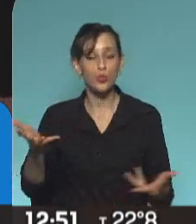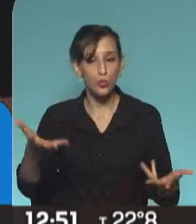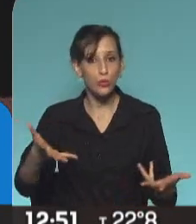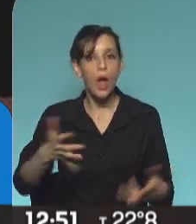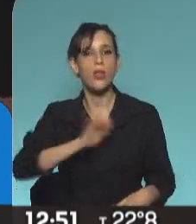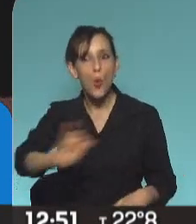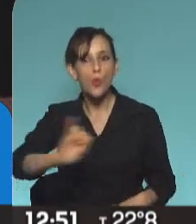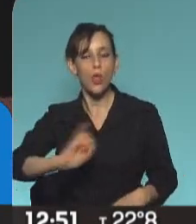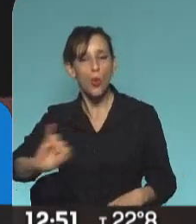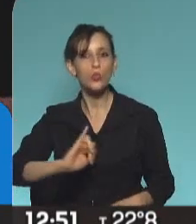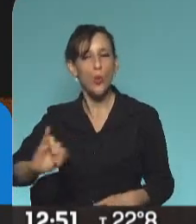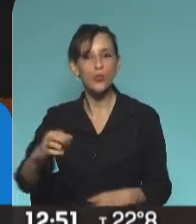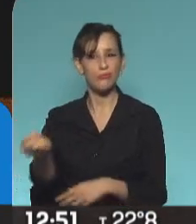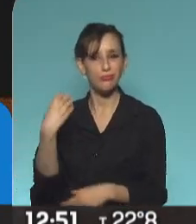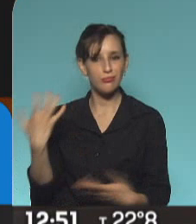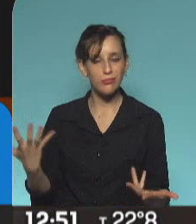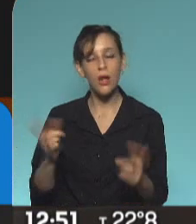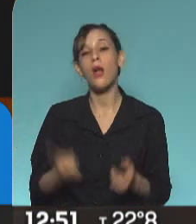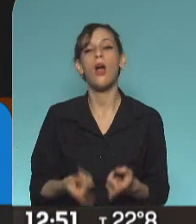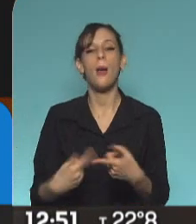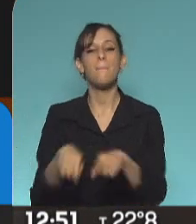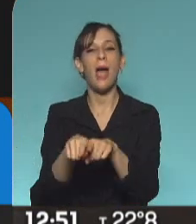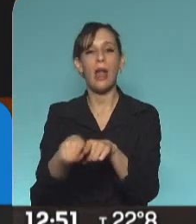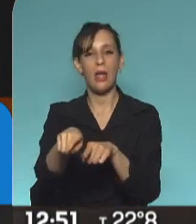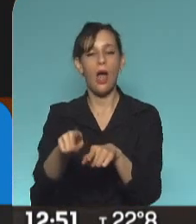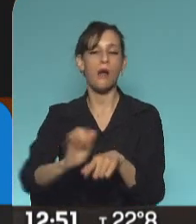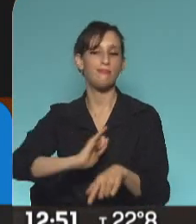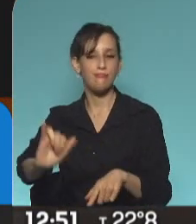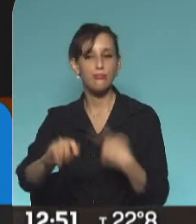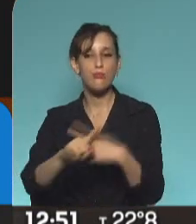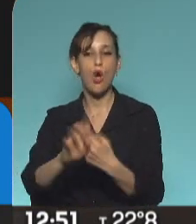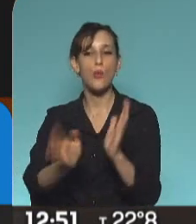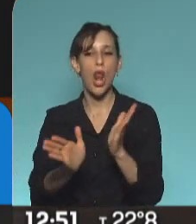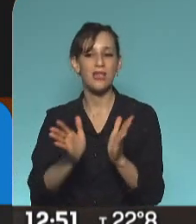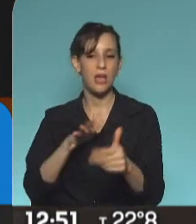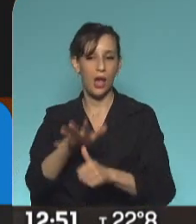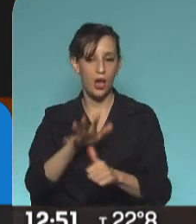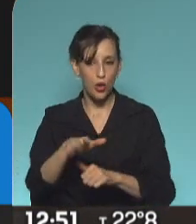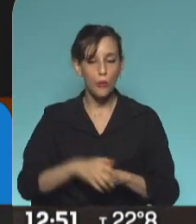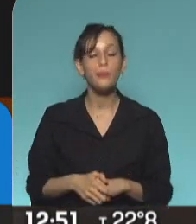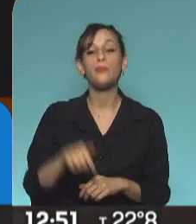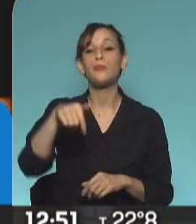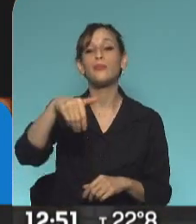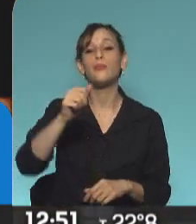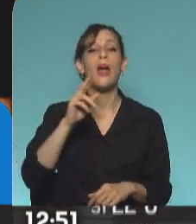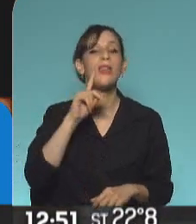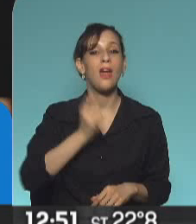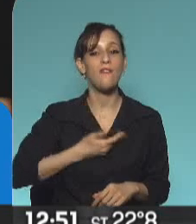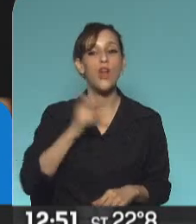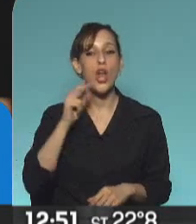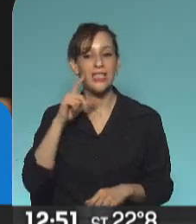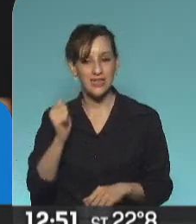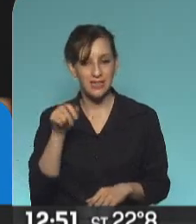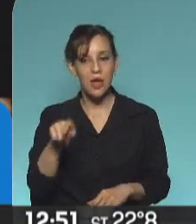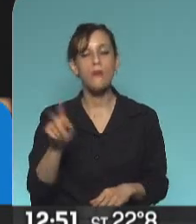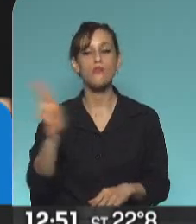pero ahí había denuncias hacia su pareja sobre violencia de género estamos con maria florencia alcaraz ella desde la fehm un